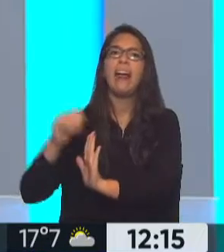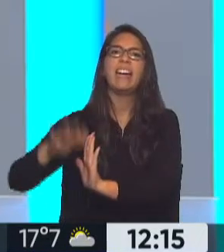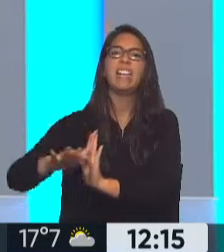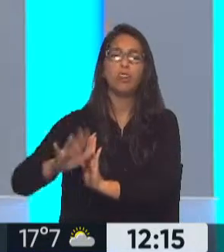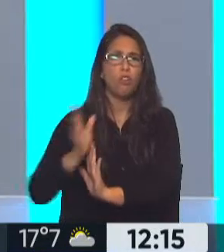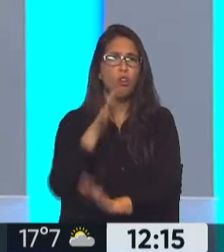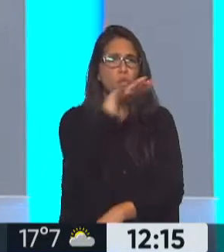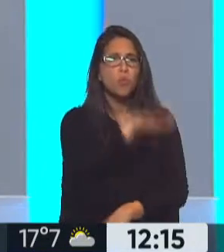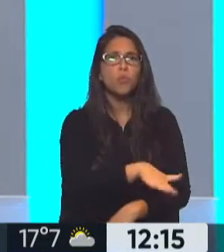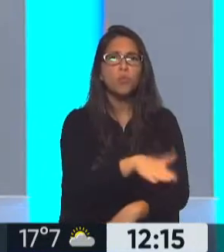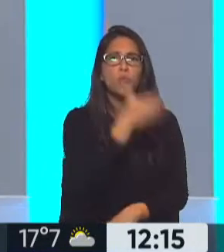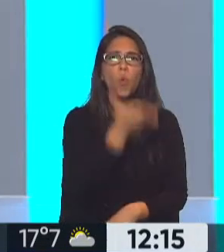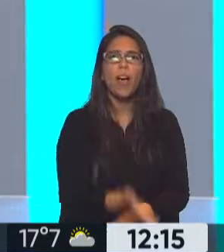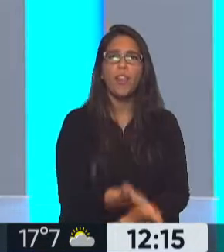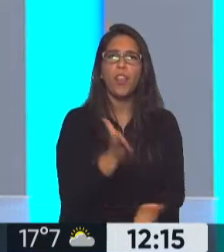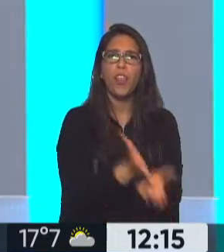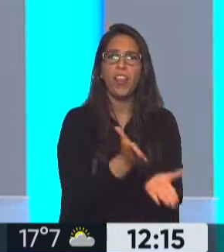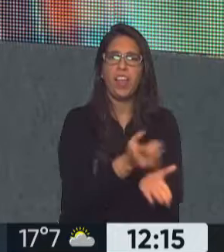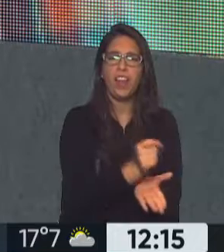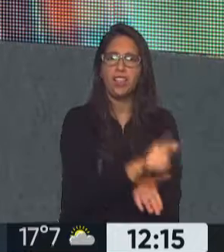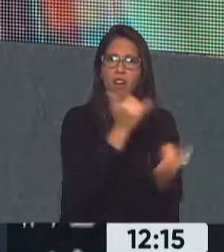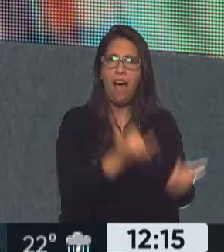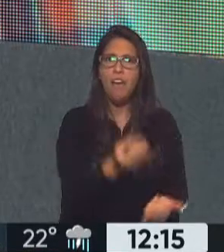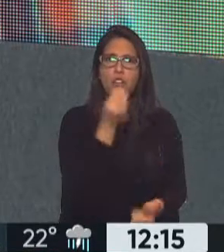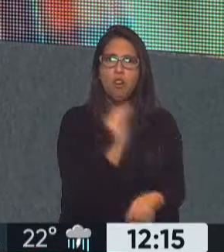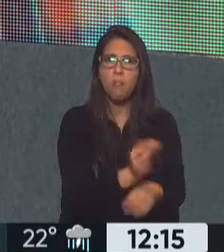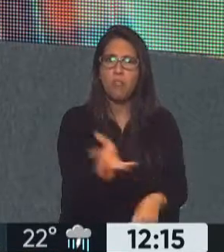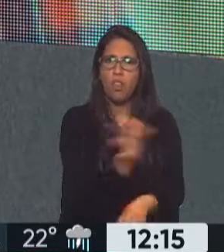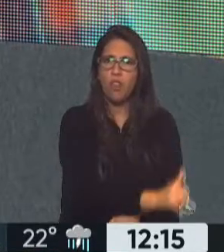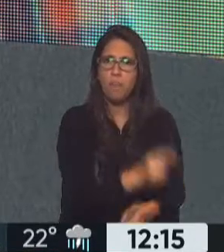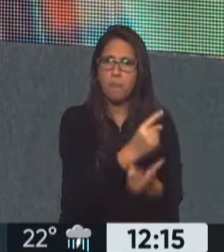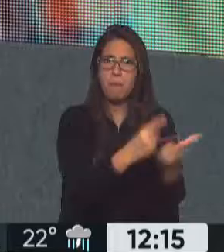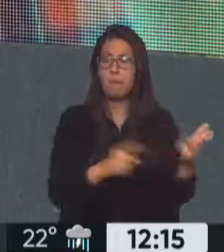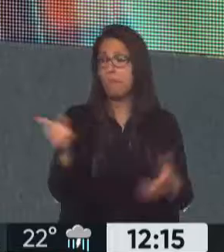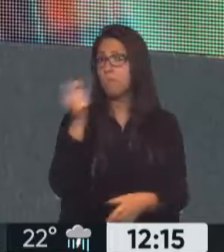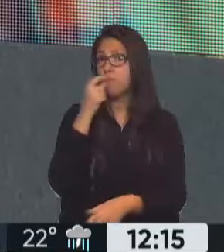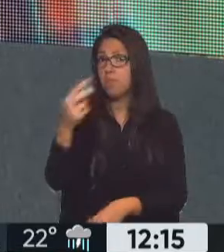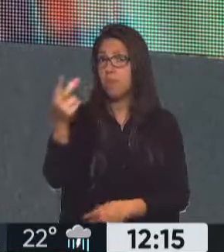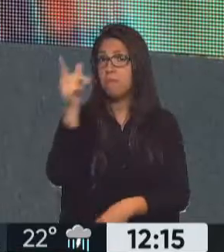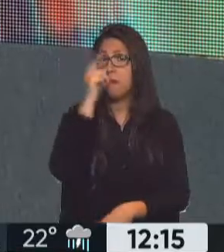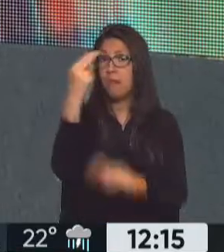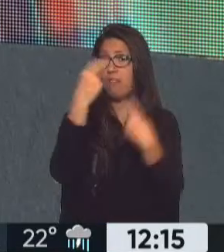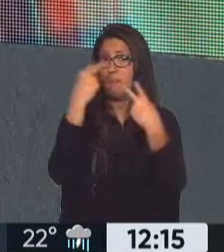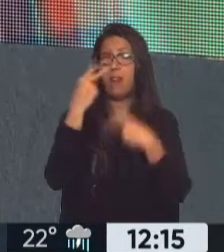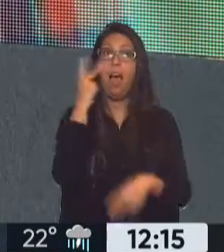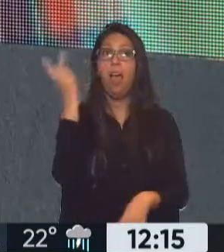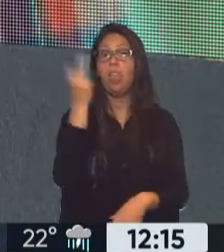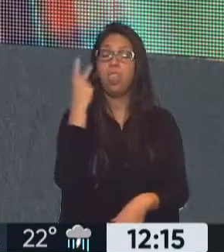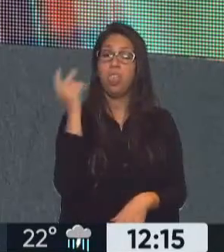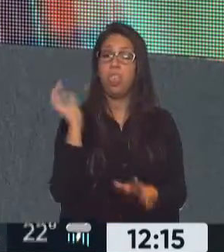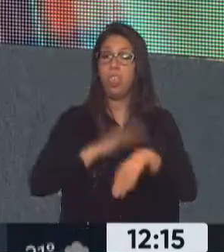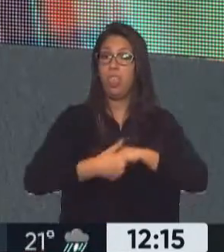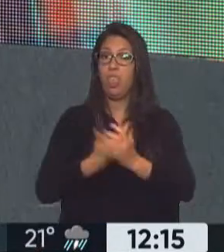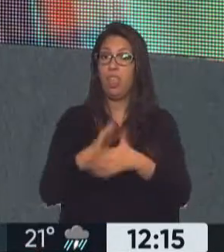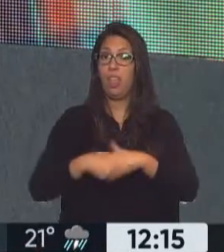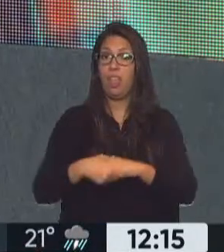derecho, comen todos los días. Y además otra cosa, aclarar que la cuota alimentaria, digo, para algún papá que esté mirando en este momento y que esté ser distraído, no es para